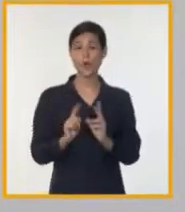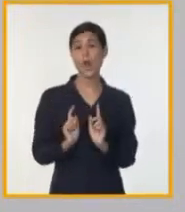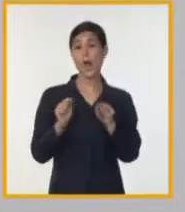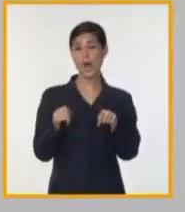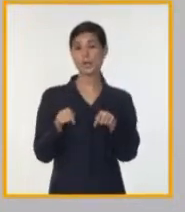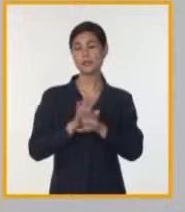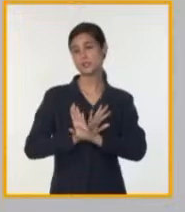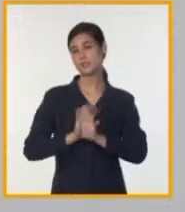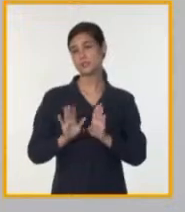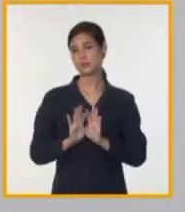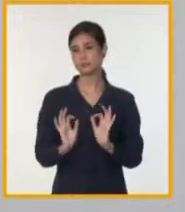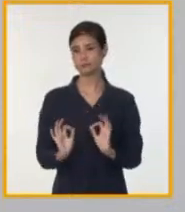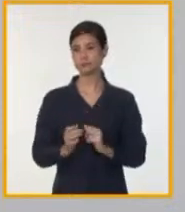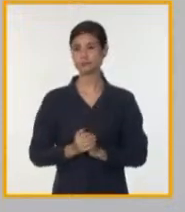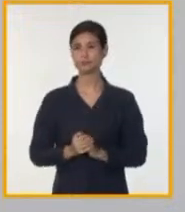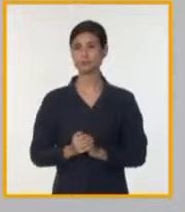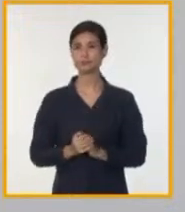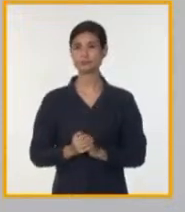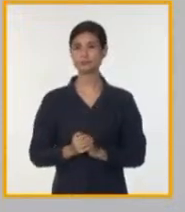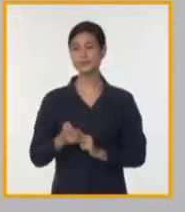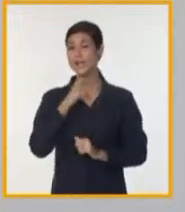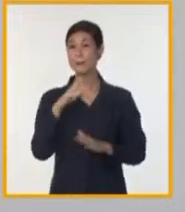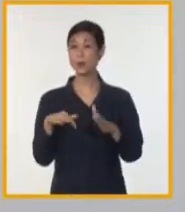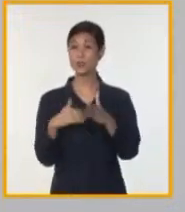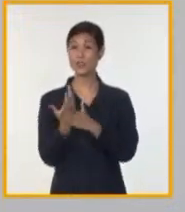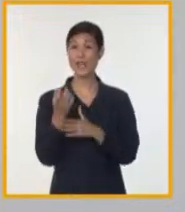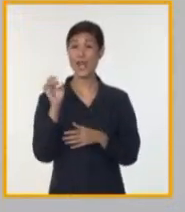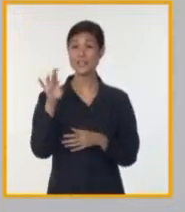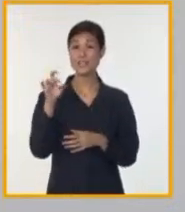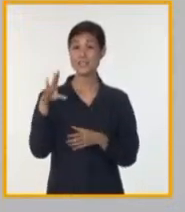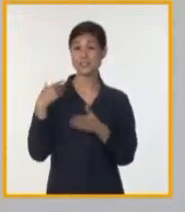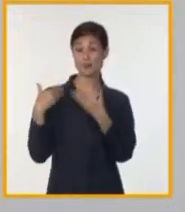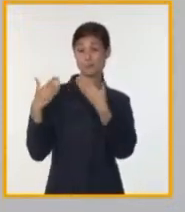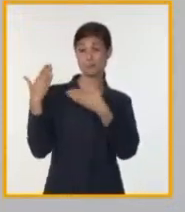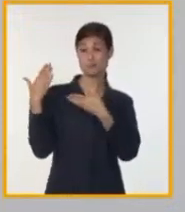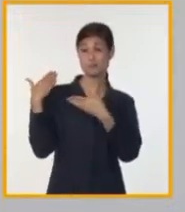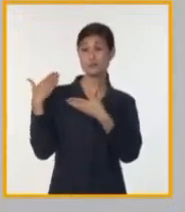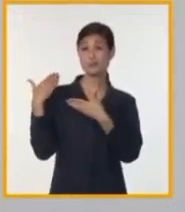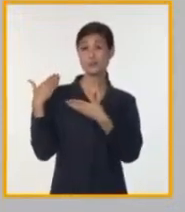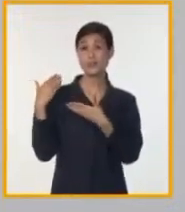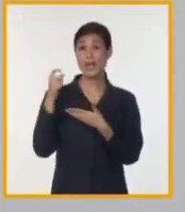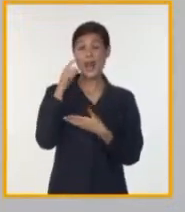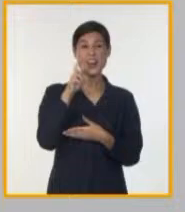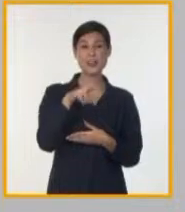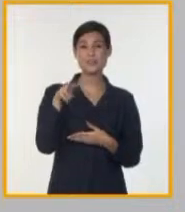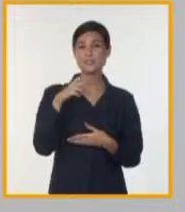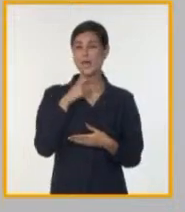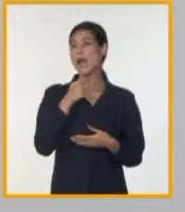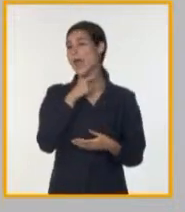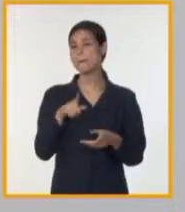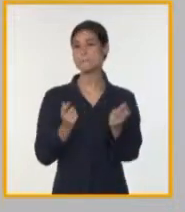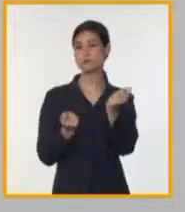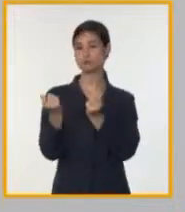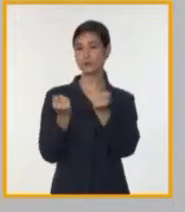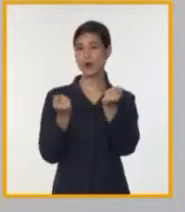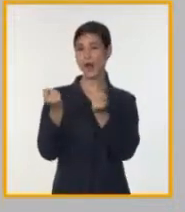atrás, hasta el día 15, hacer diagnóstico de los vehículos armados por parte en espera